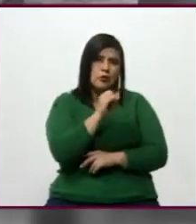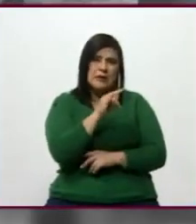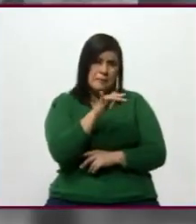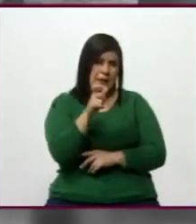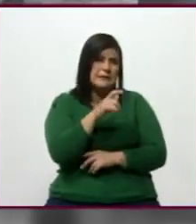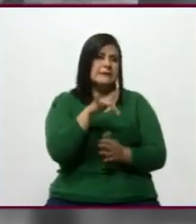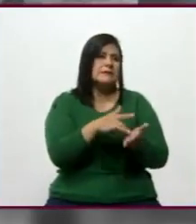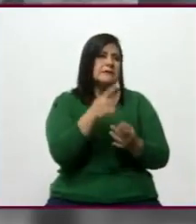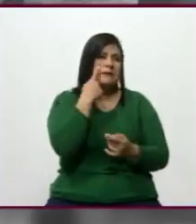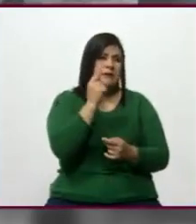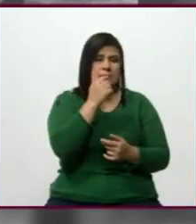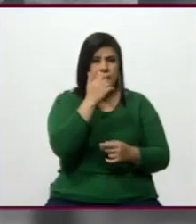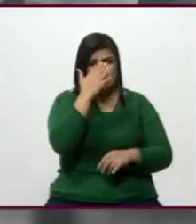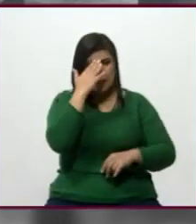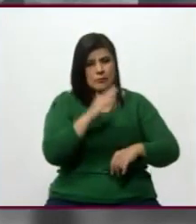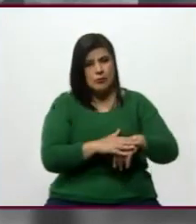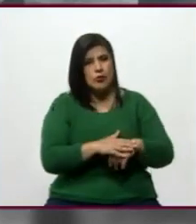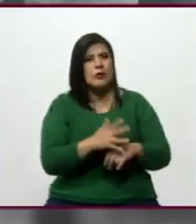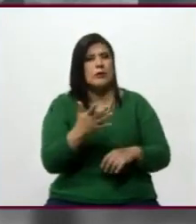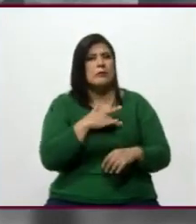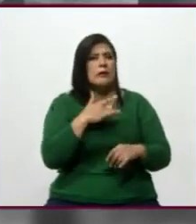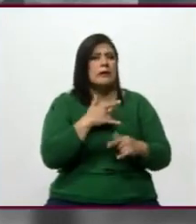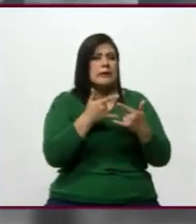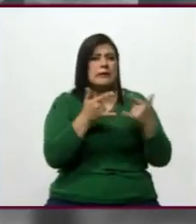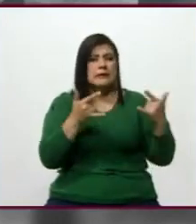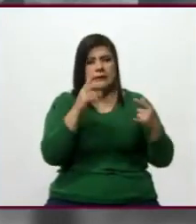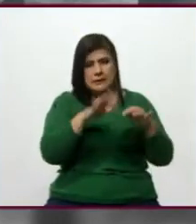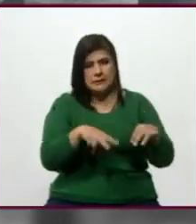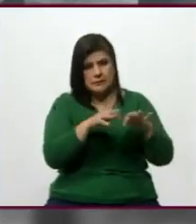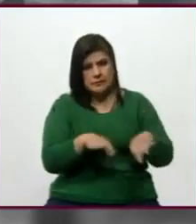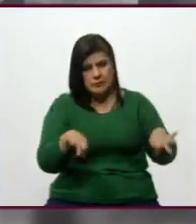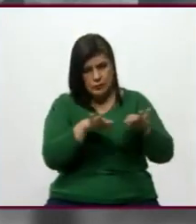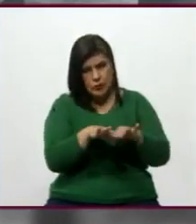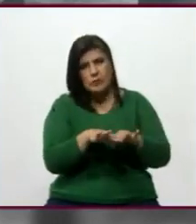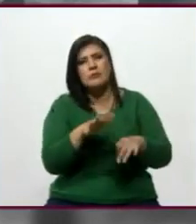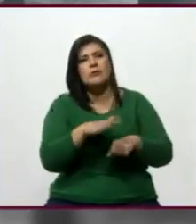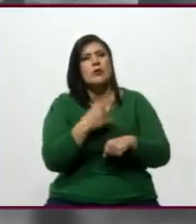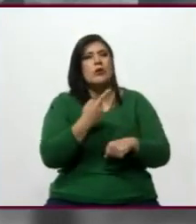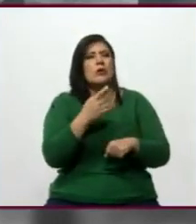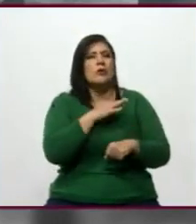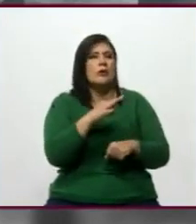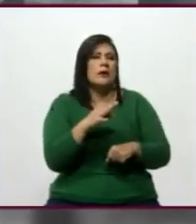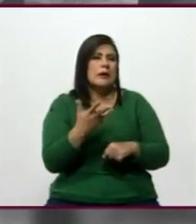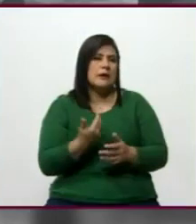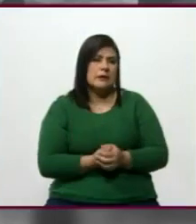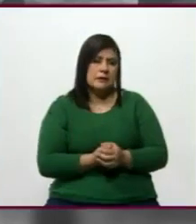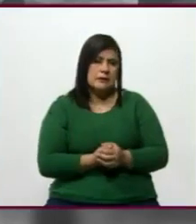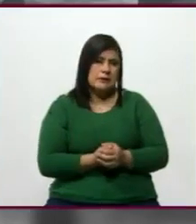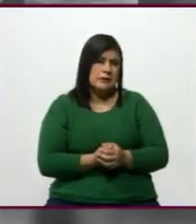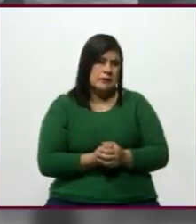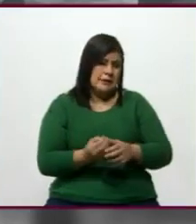un realmente es un legado muy importante porque incorporamos la